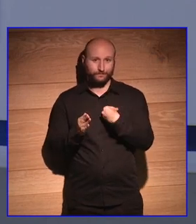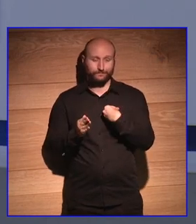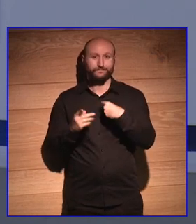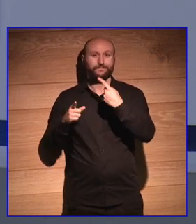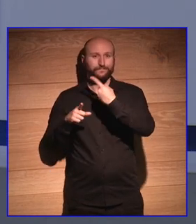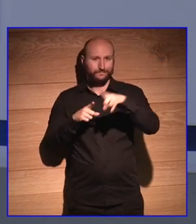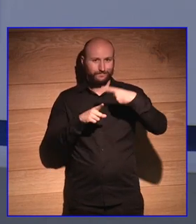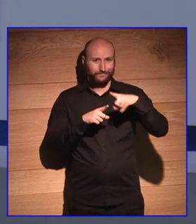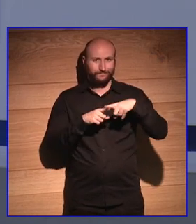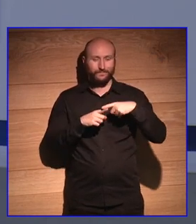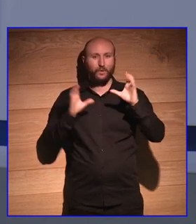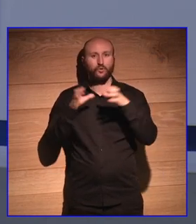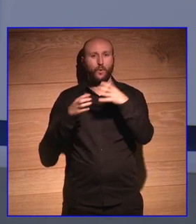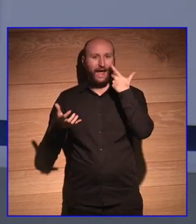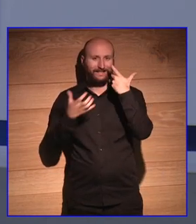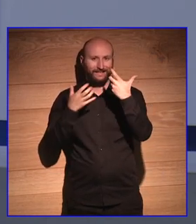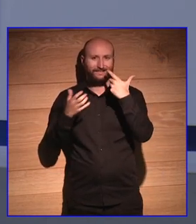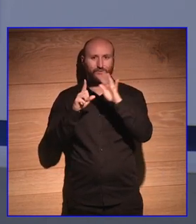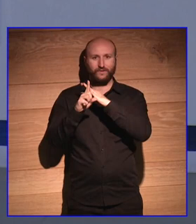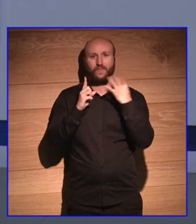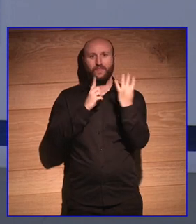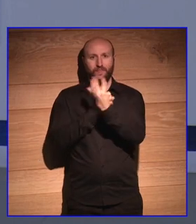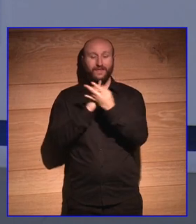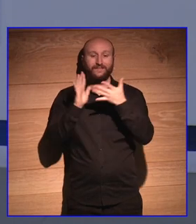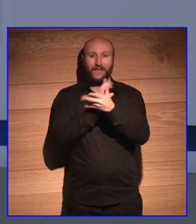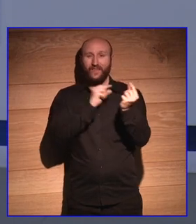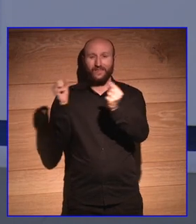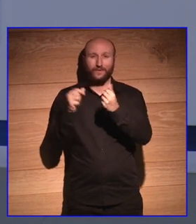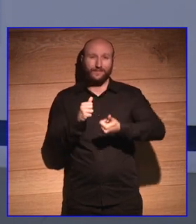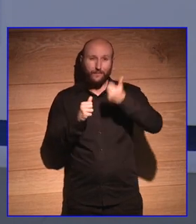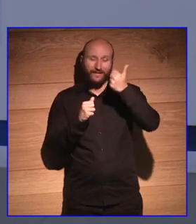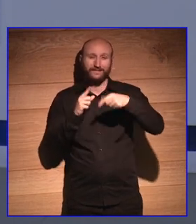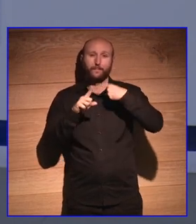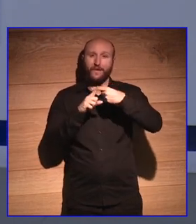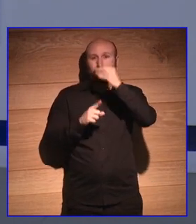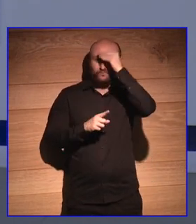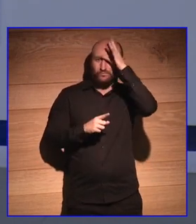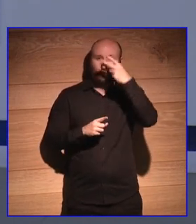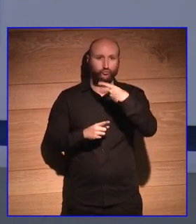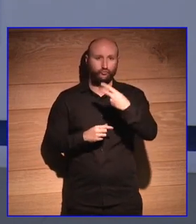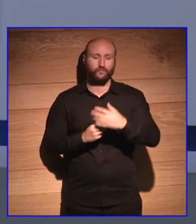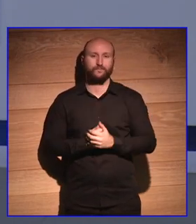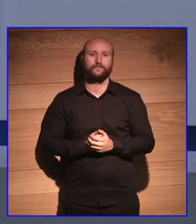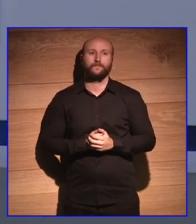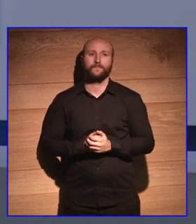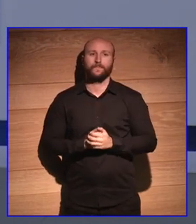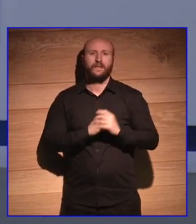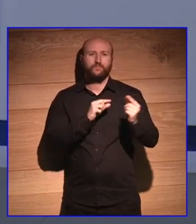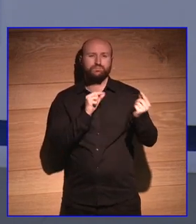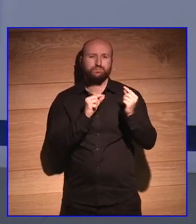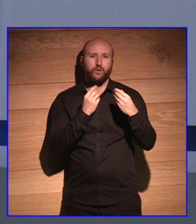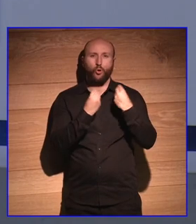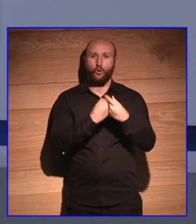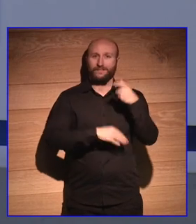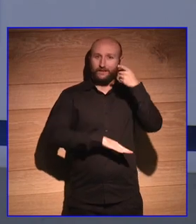ramas artísticas lo que incentivaría el debate y el enriquecimiento mutuo tras las tensiones con el director